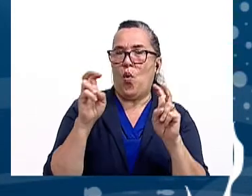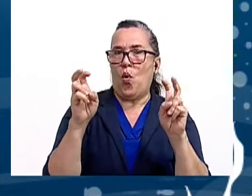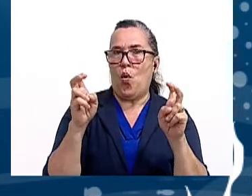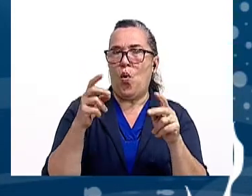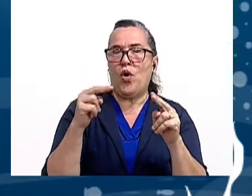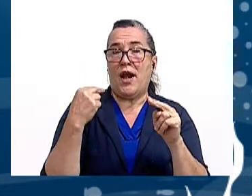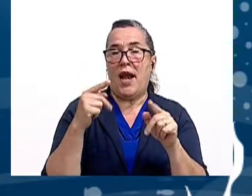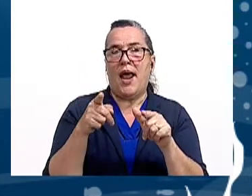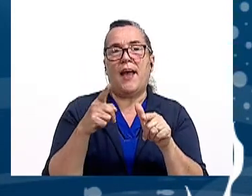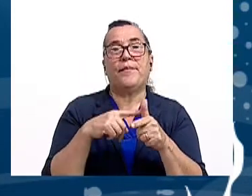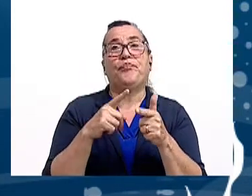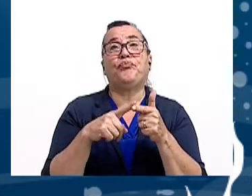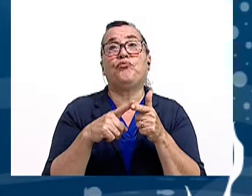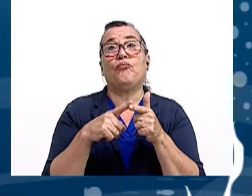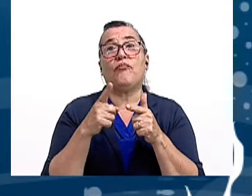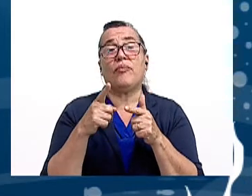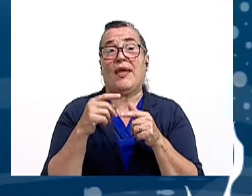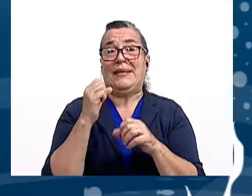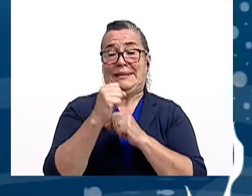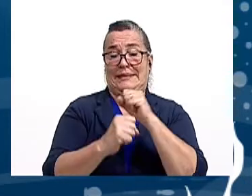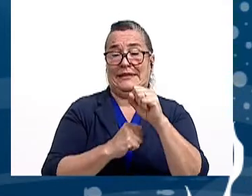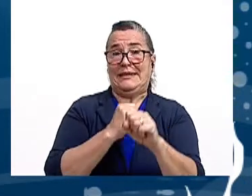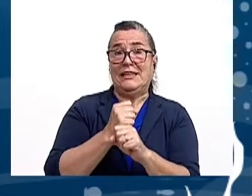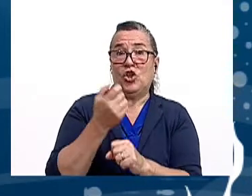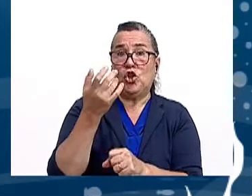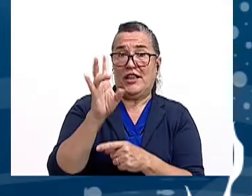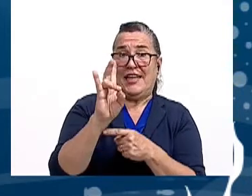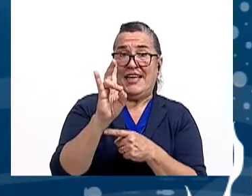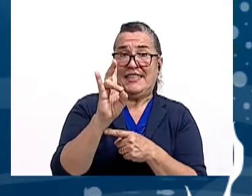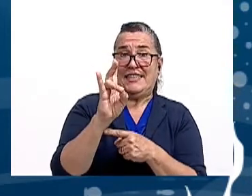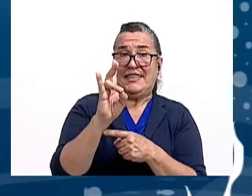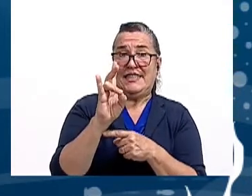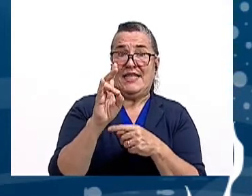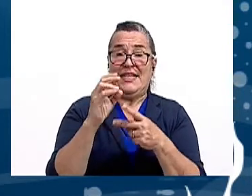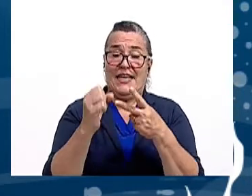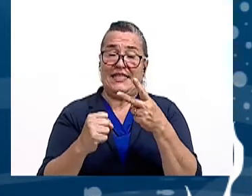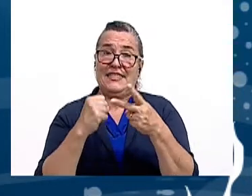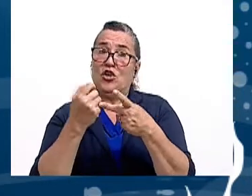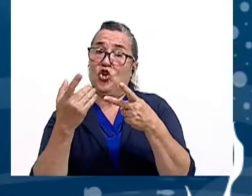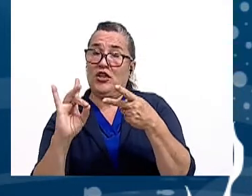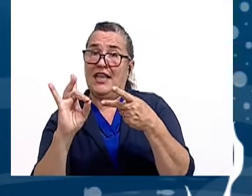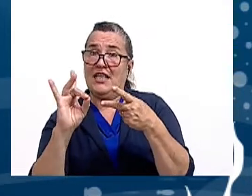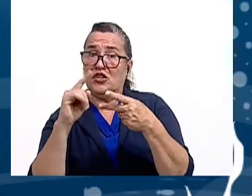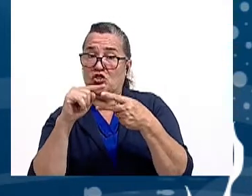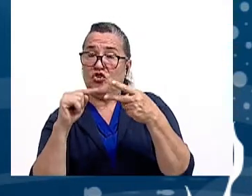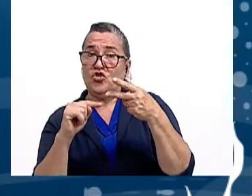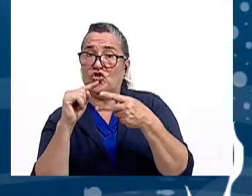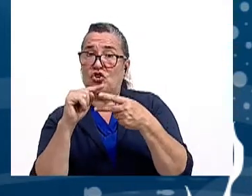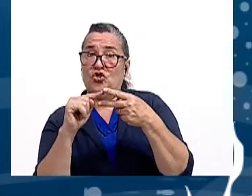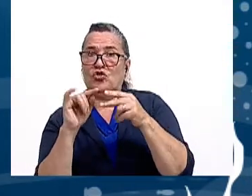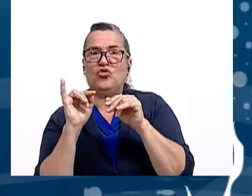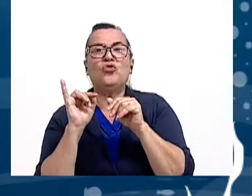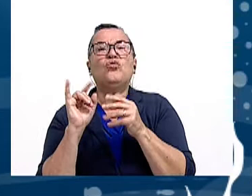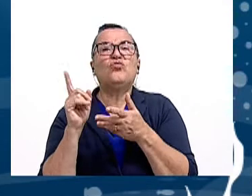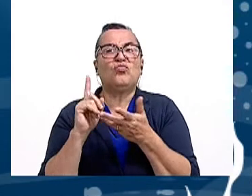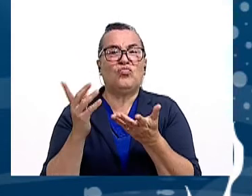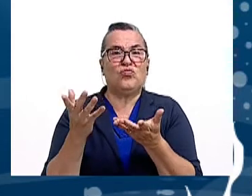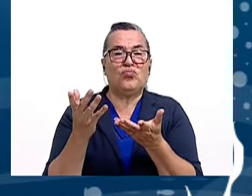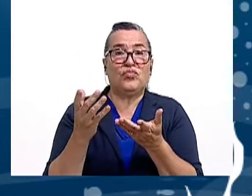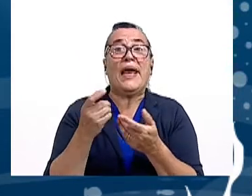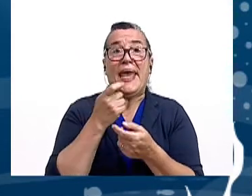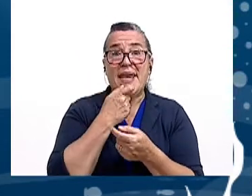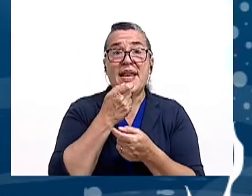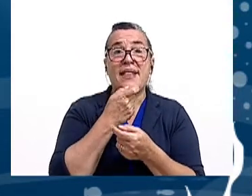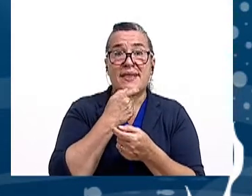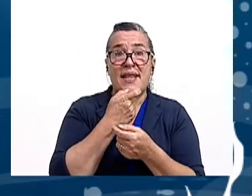Pues vamos a ver que en el siglo XVII y en el siglo XVIII en